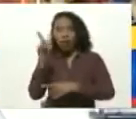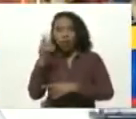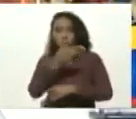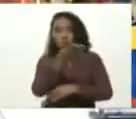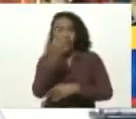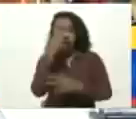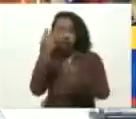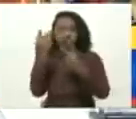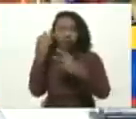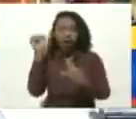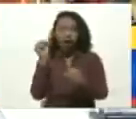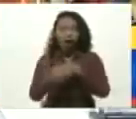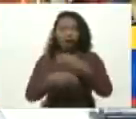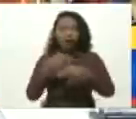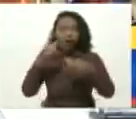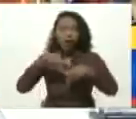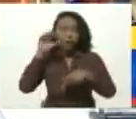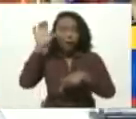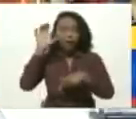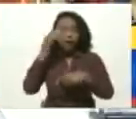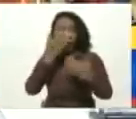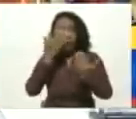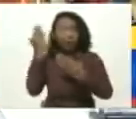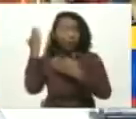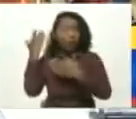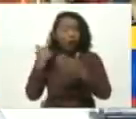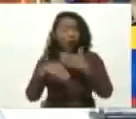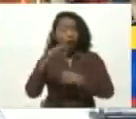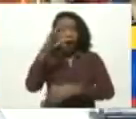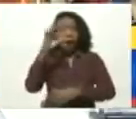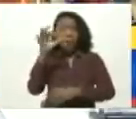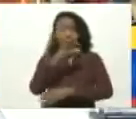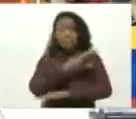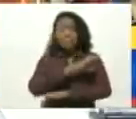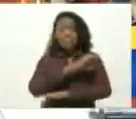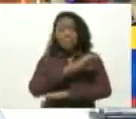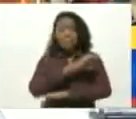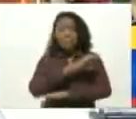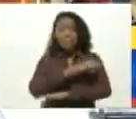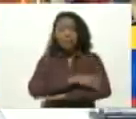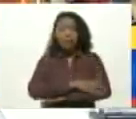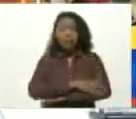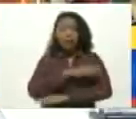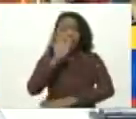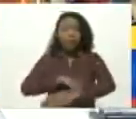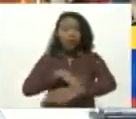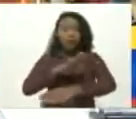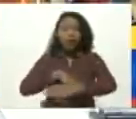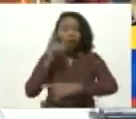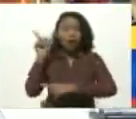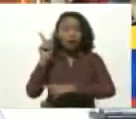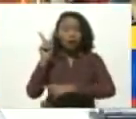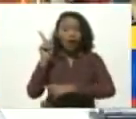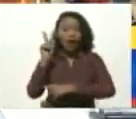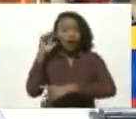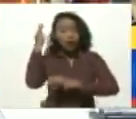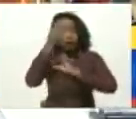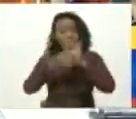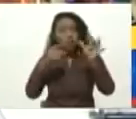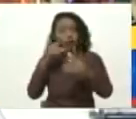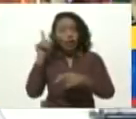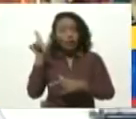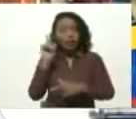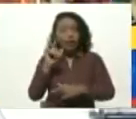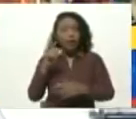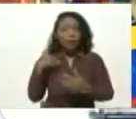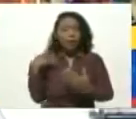vean lo que se está haciendo en el país. Vámonos a Barcelona. Allá en Tronconal, mis vecinos de